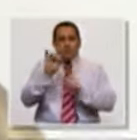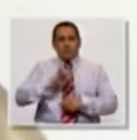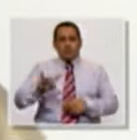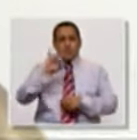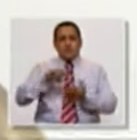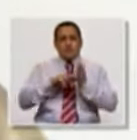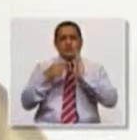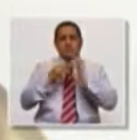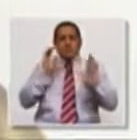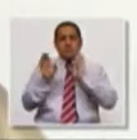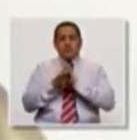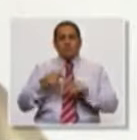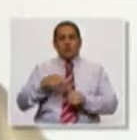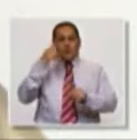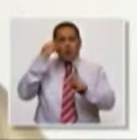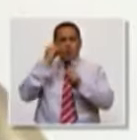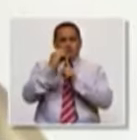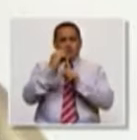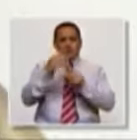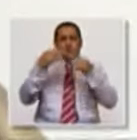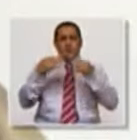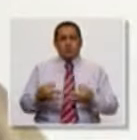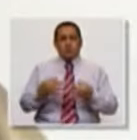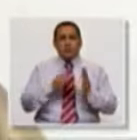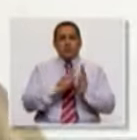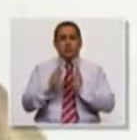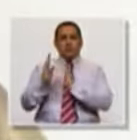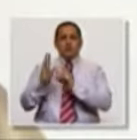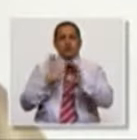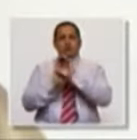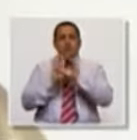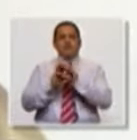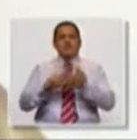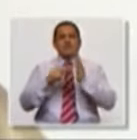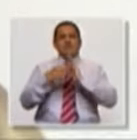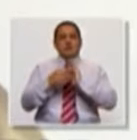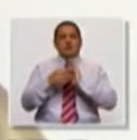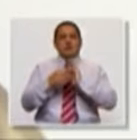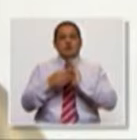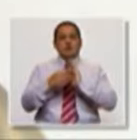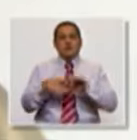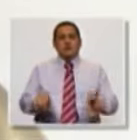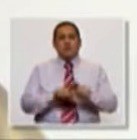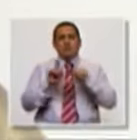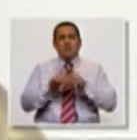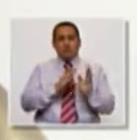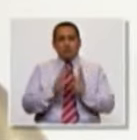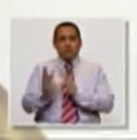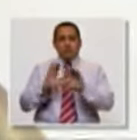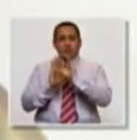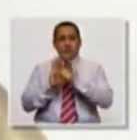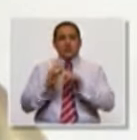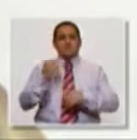se suele llamar la objetivación de los procesos constitucionales. ¿Qué significa esto? Los procesos constitucionales siempre